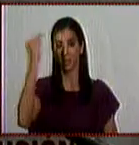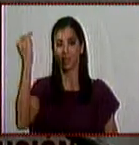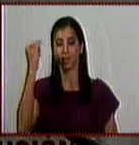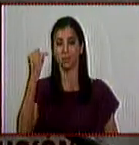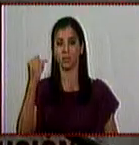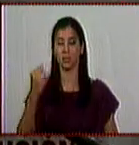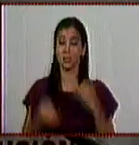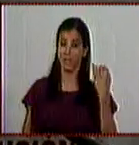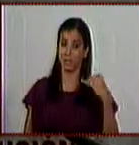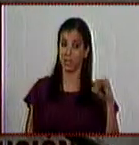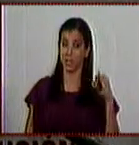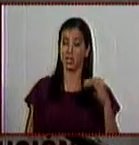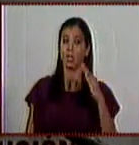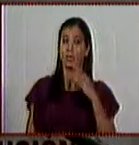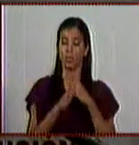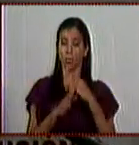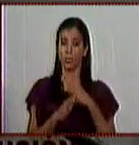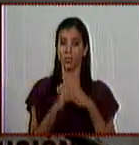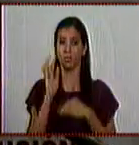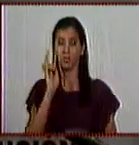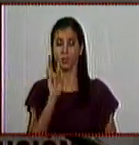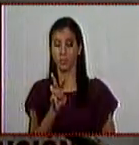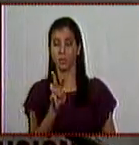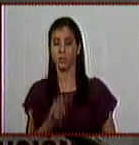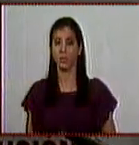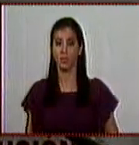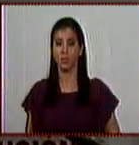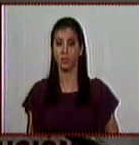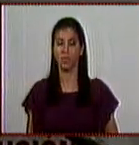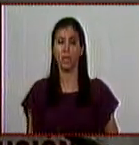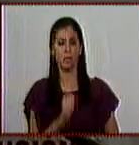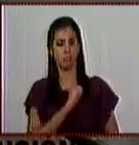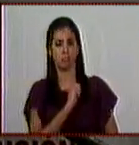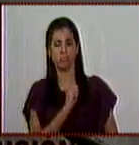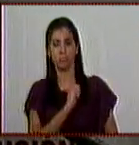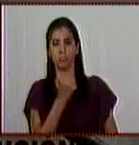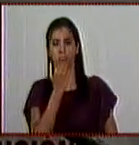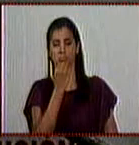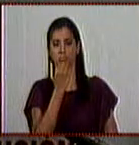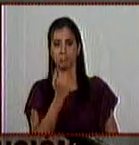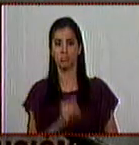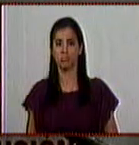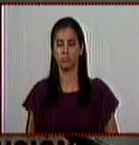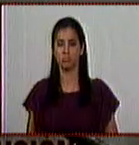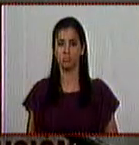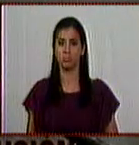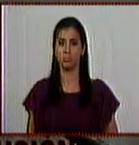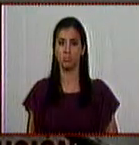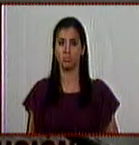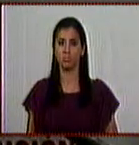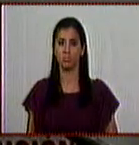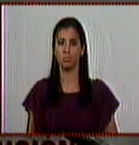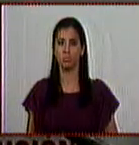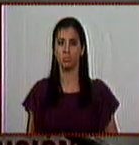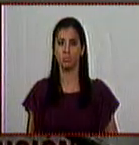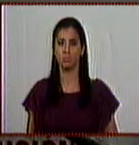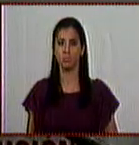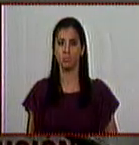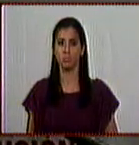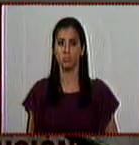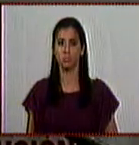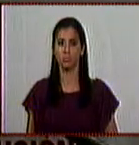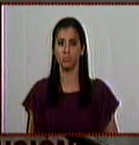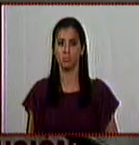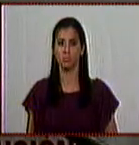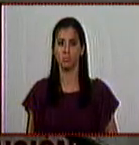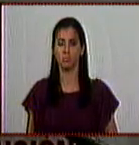todavía se ve con temor con escepticismo o desde una crítica